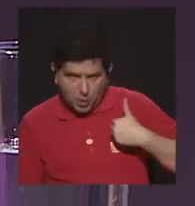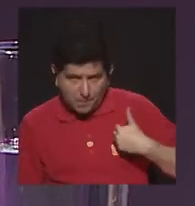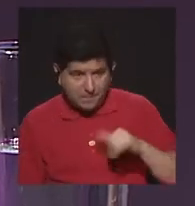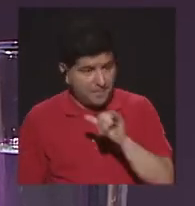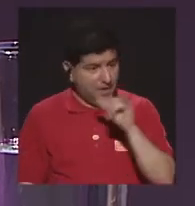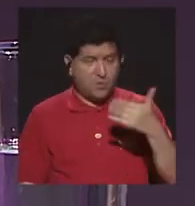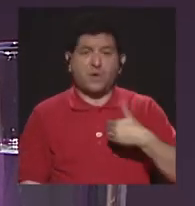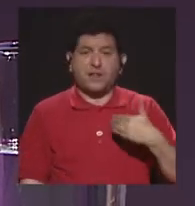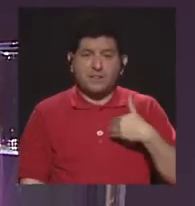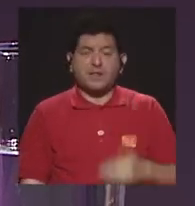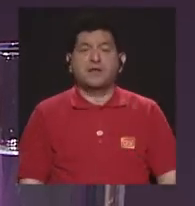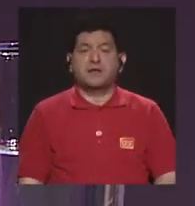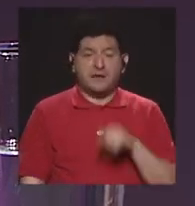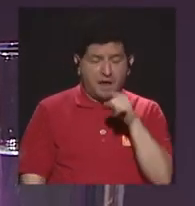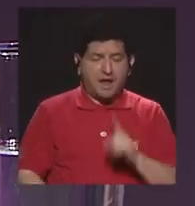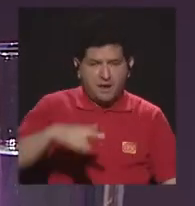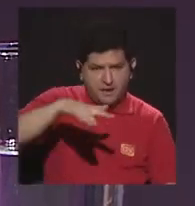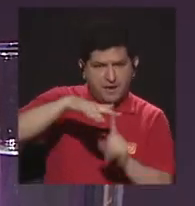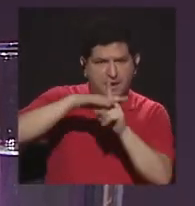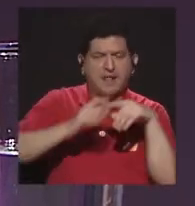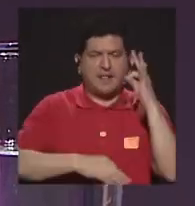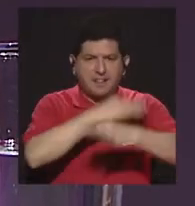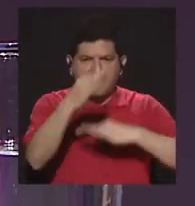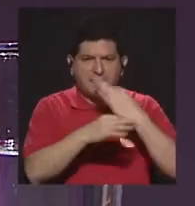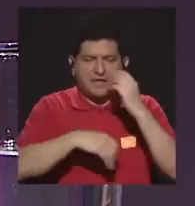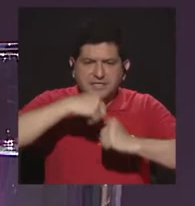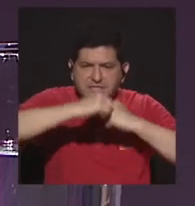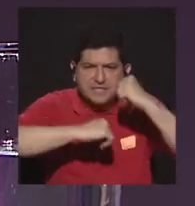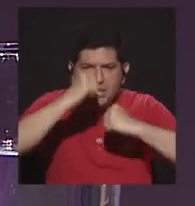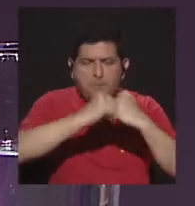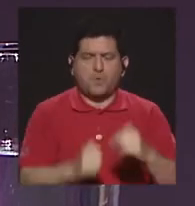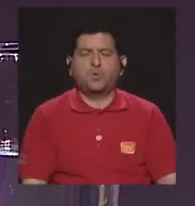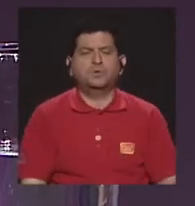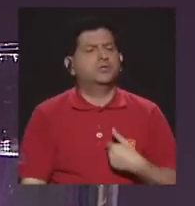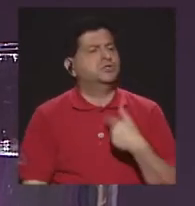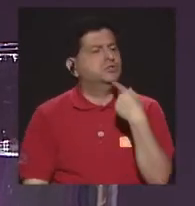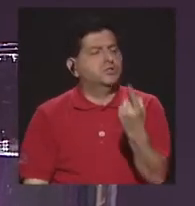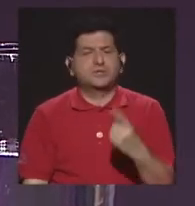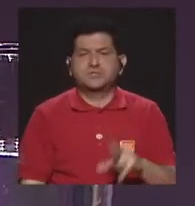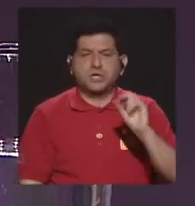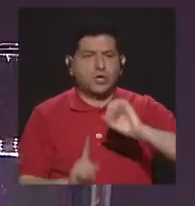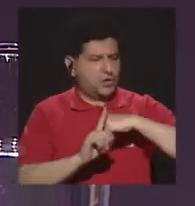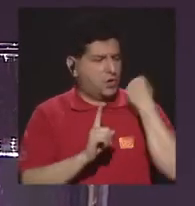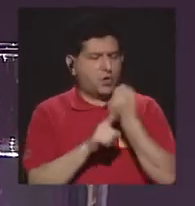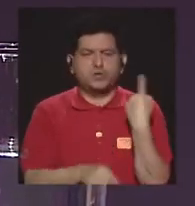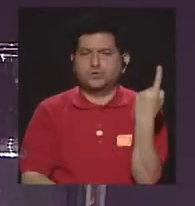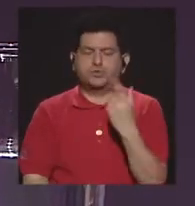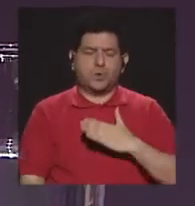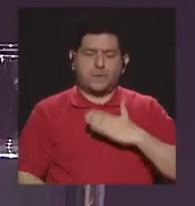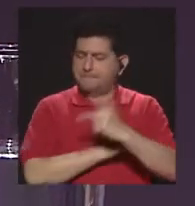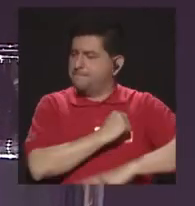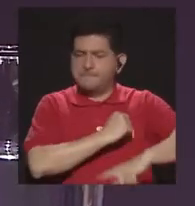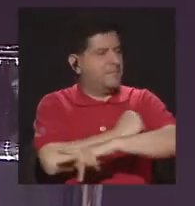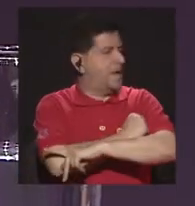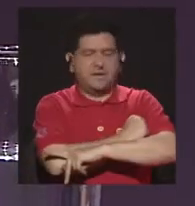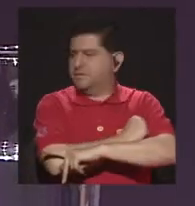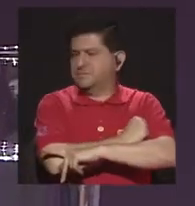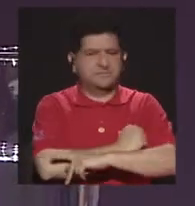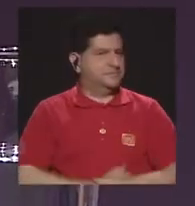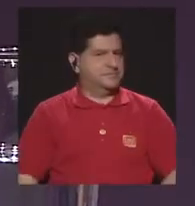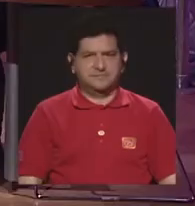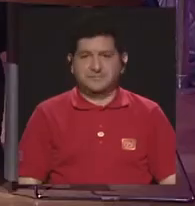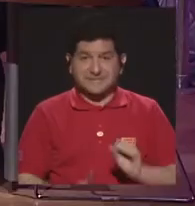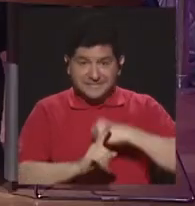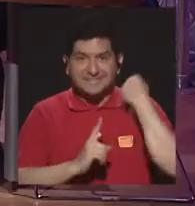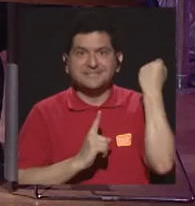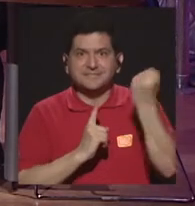también tiene una expresión, desde luego, estructural. Entonces, con esto quiero señalar, no es un asunto exclusivo de mi país, es un asunto